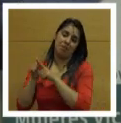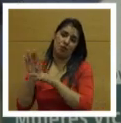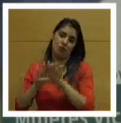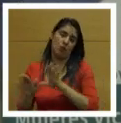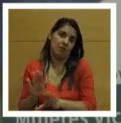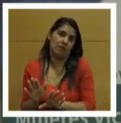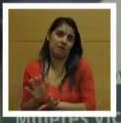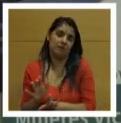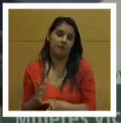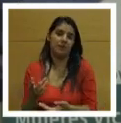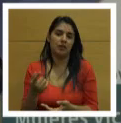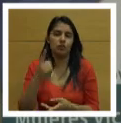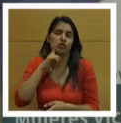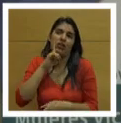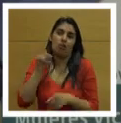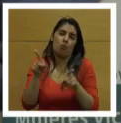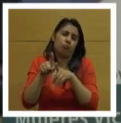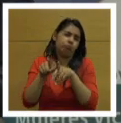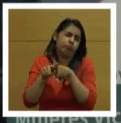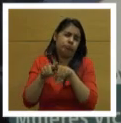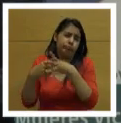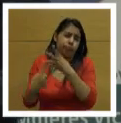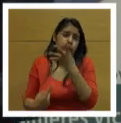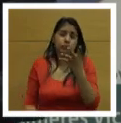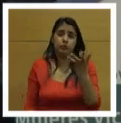En fin, tengo mucho, pero ese es un problema de mi padre.